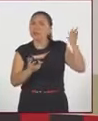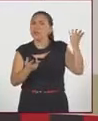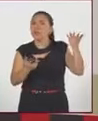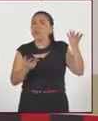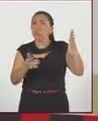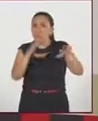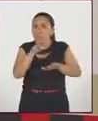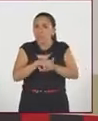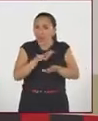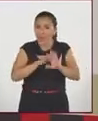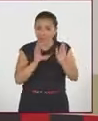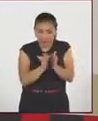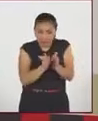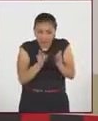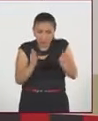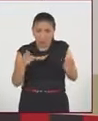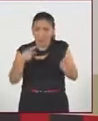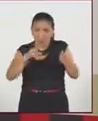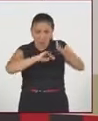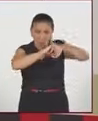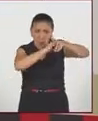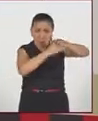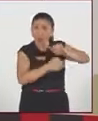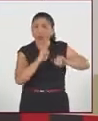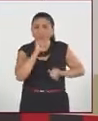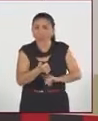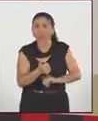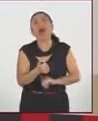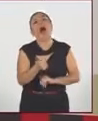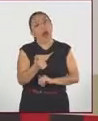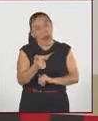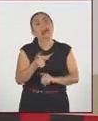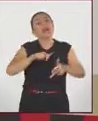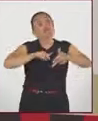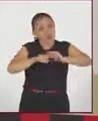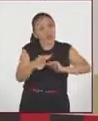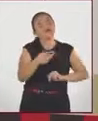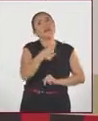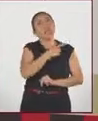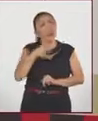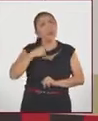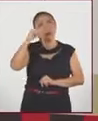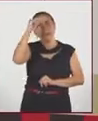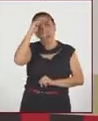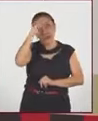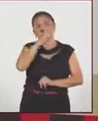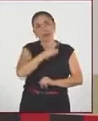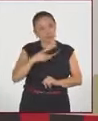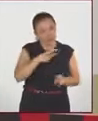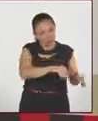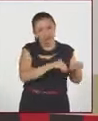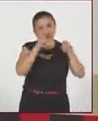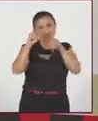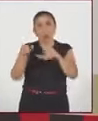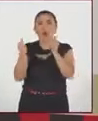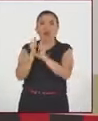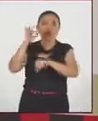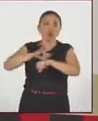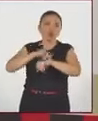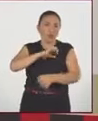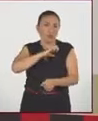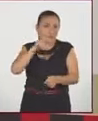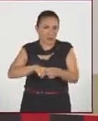pie y aún sigue sin formarse el arco, empezar a pensar en referir al especialista, ¿no? Como les